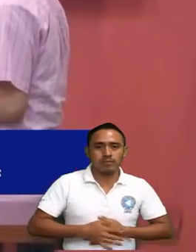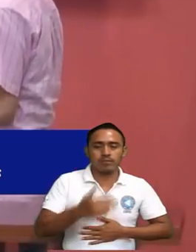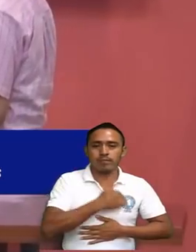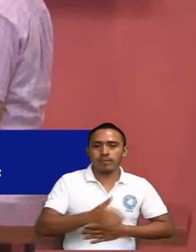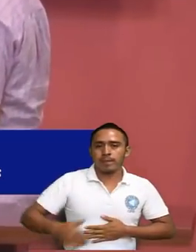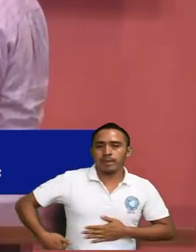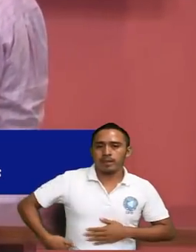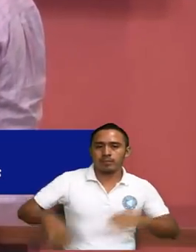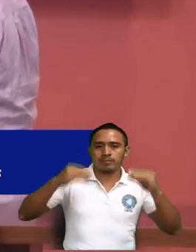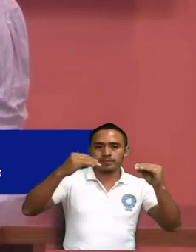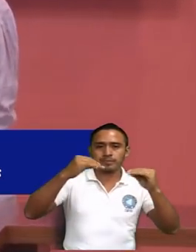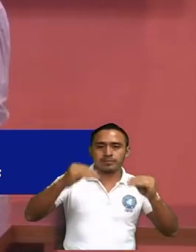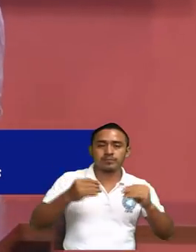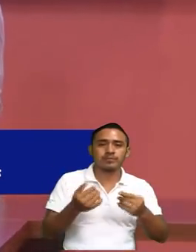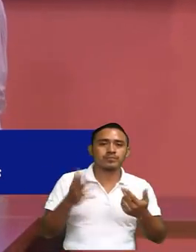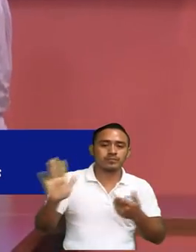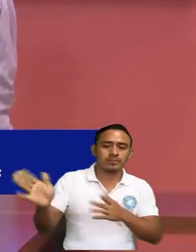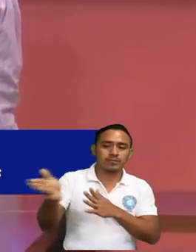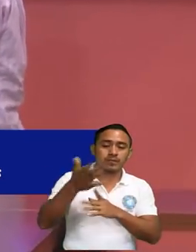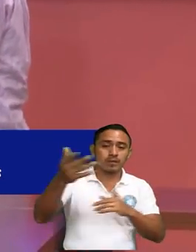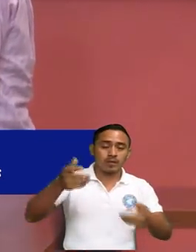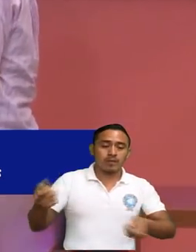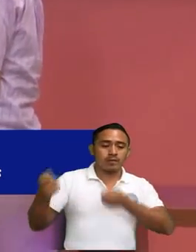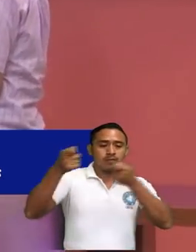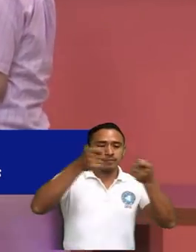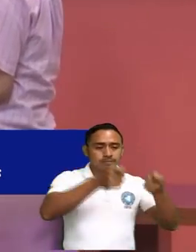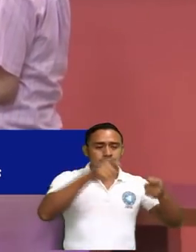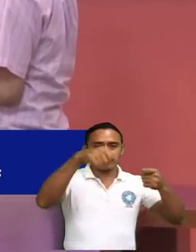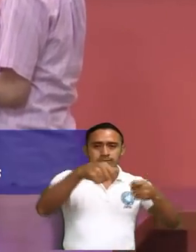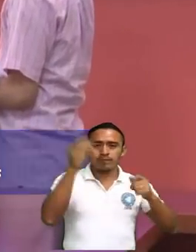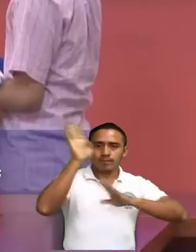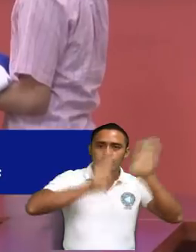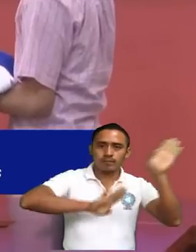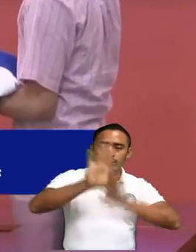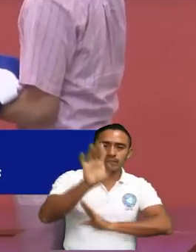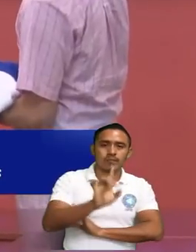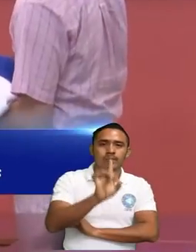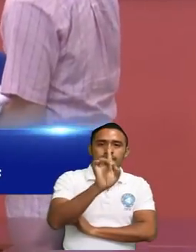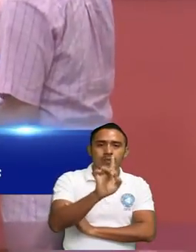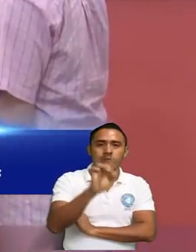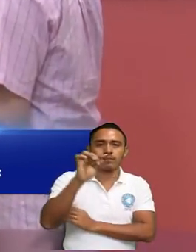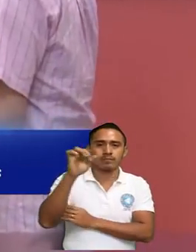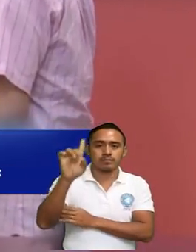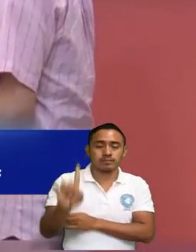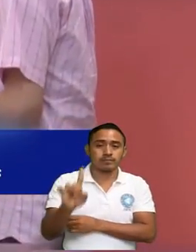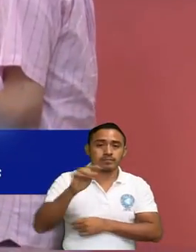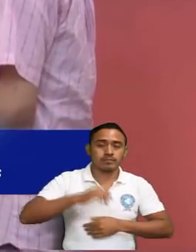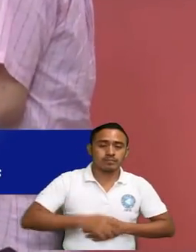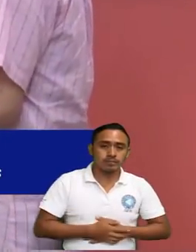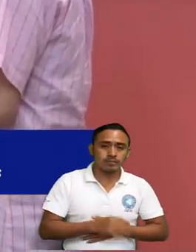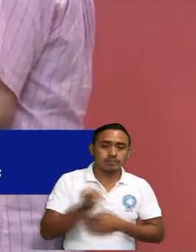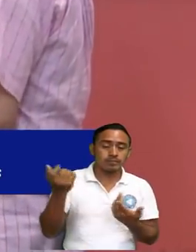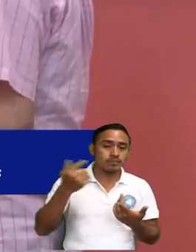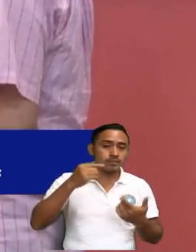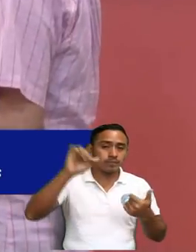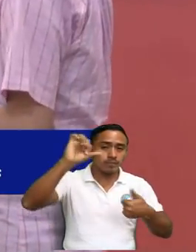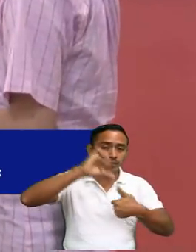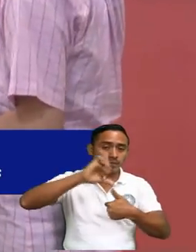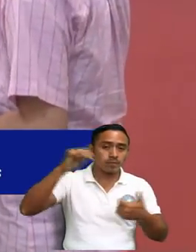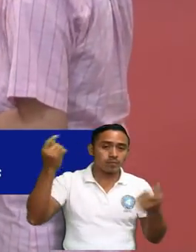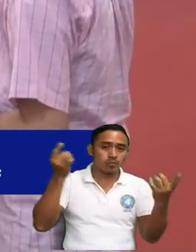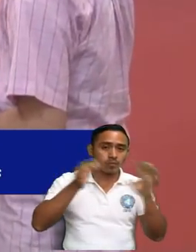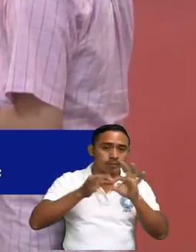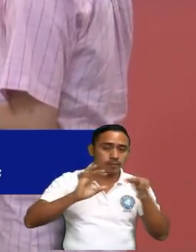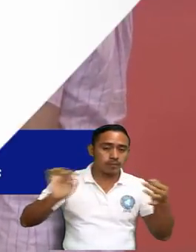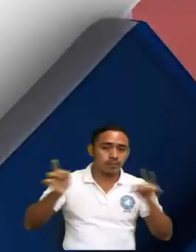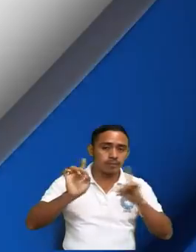Ministerio de Educación abandera a estudiantes que participarán en la 21ª Olimpiada de Matemática de Centroamérica y del